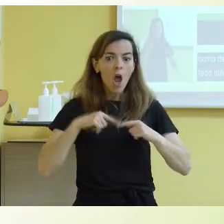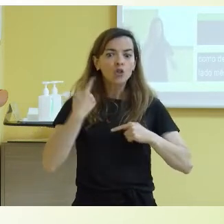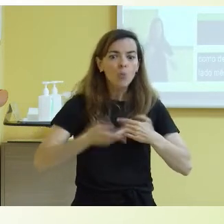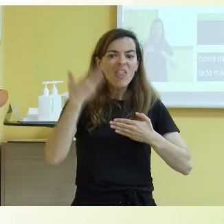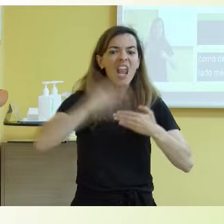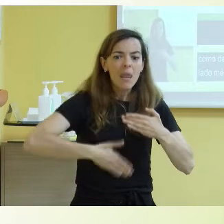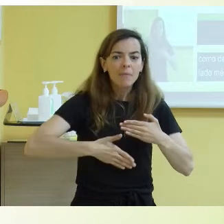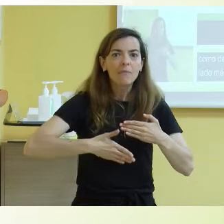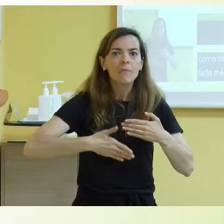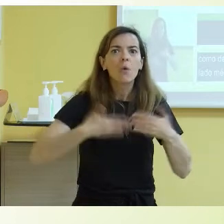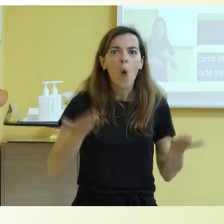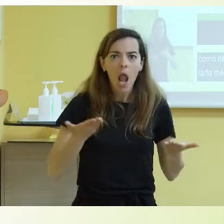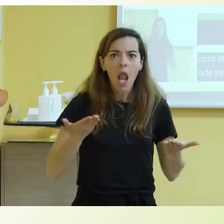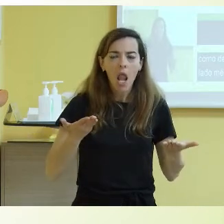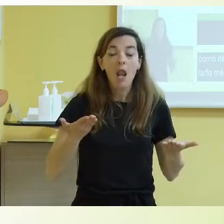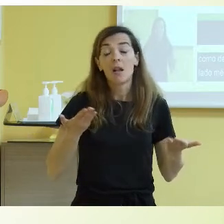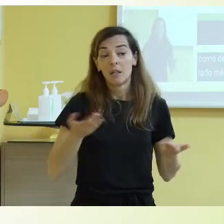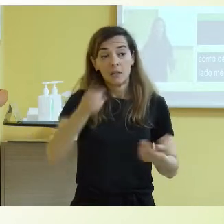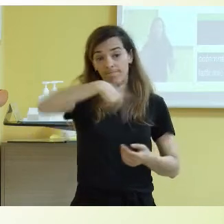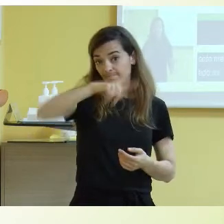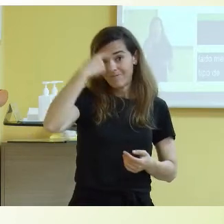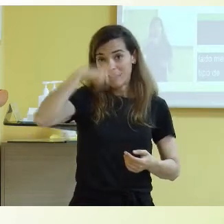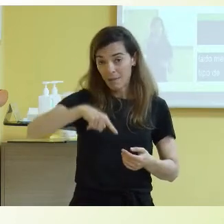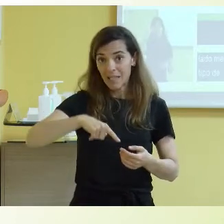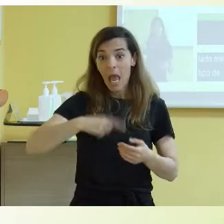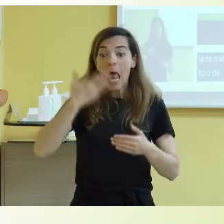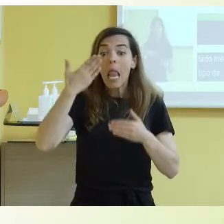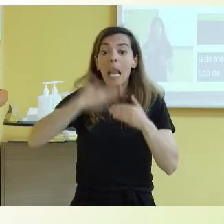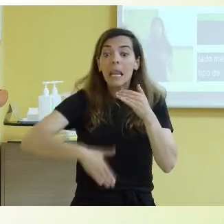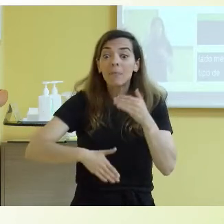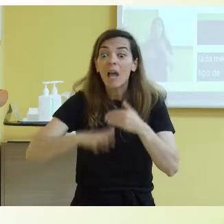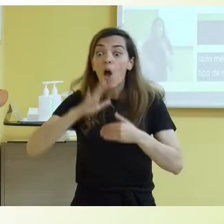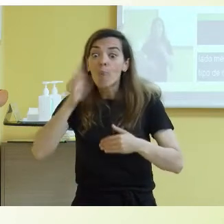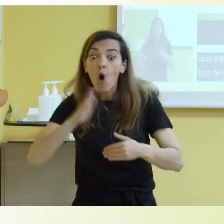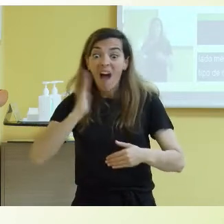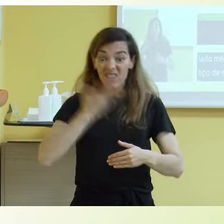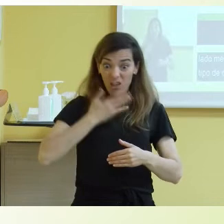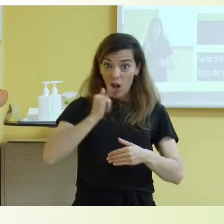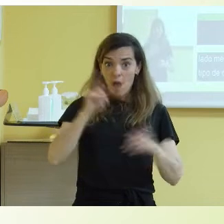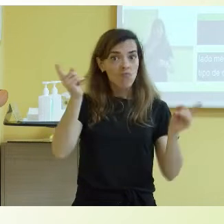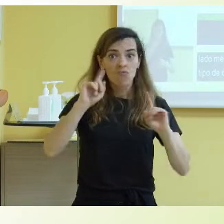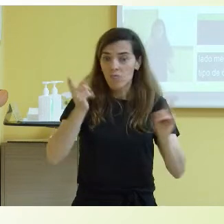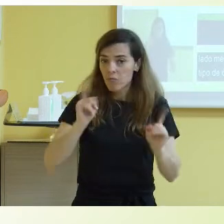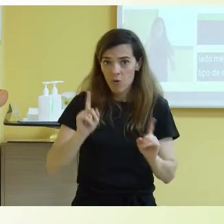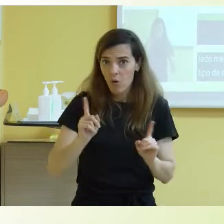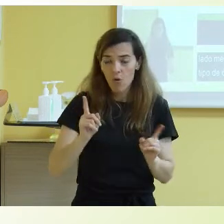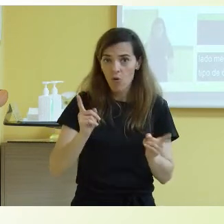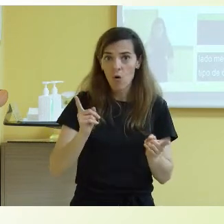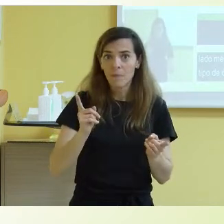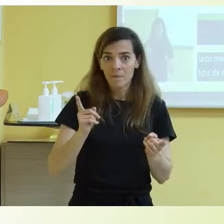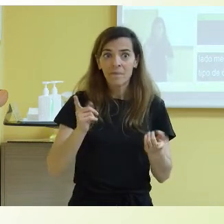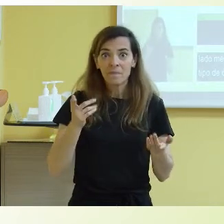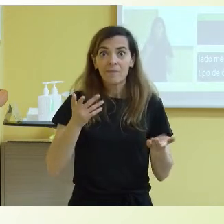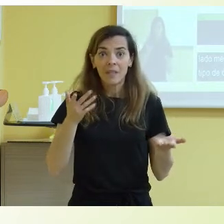produce. Bueno, las limitaciones, como todos sabéis, no se producen por el hecho de que esté afectado o no esté afectado, sino que dentro del mismo grado, dentro